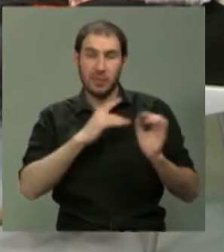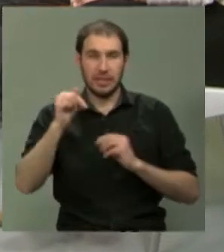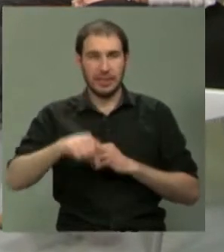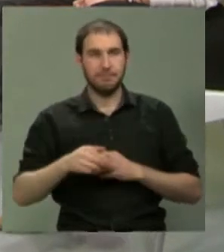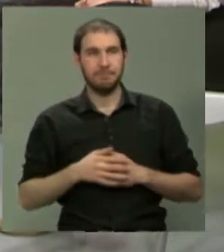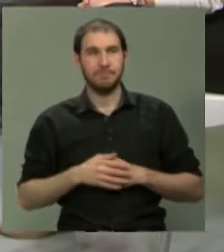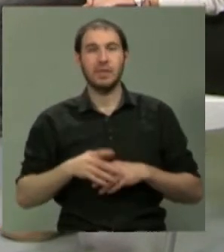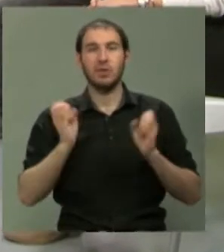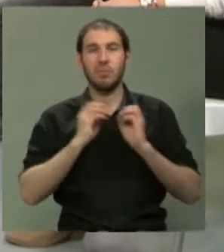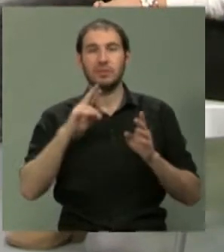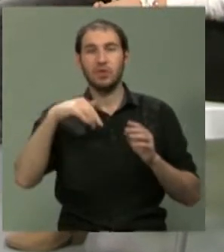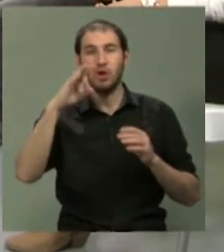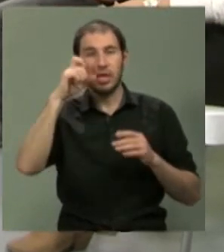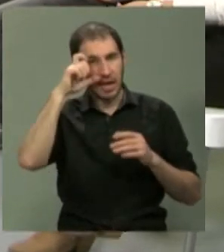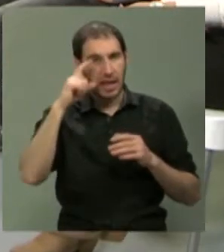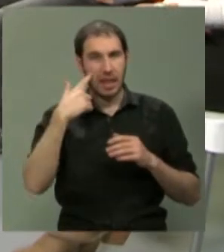también. Arranco con Noelia.